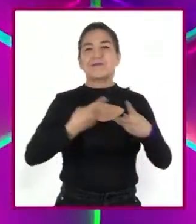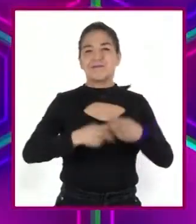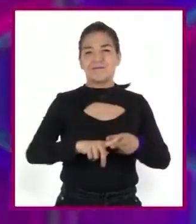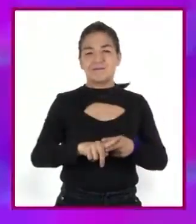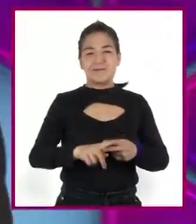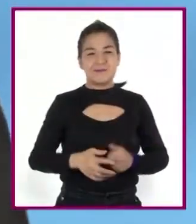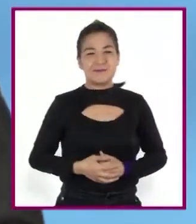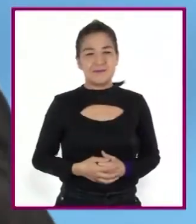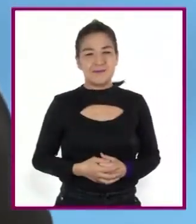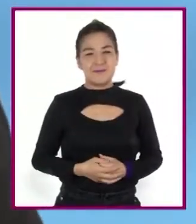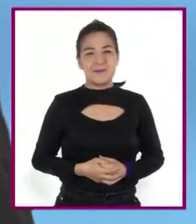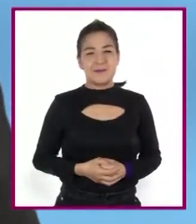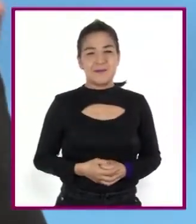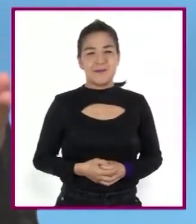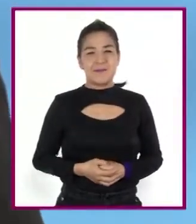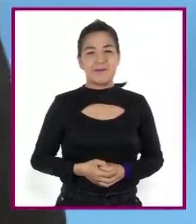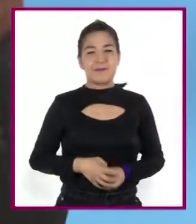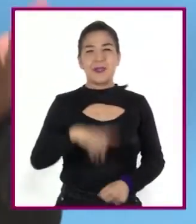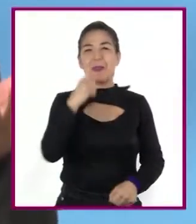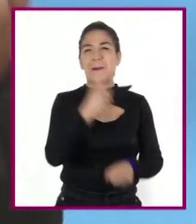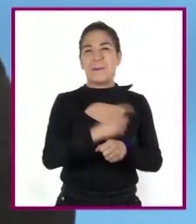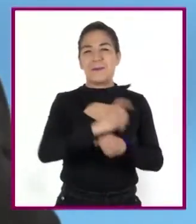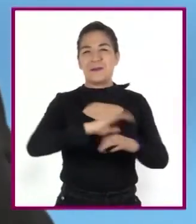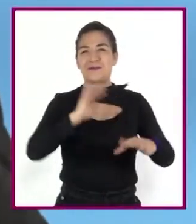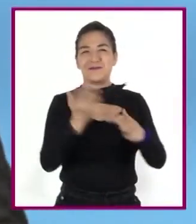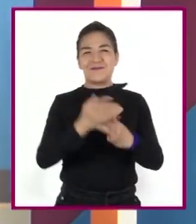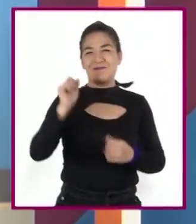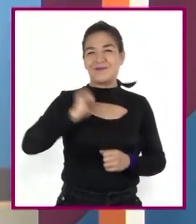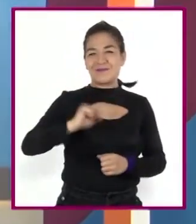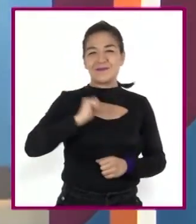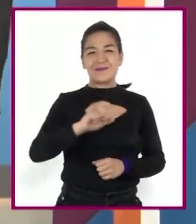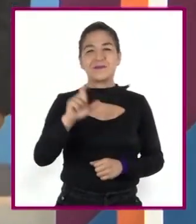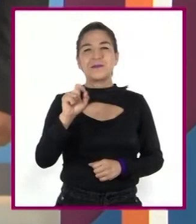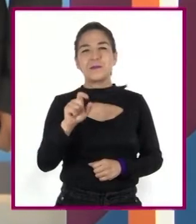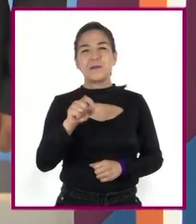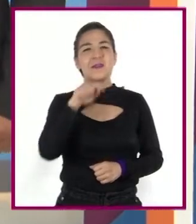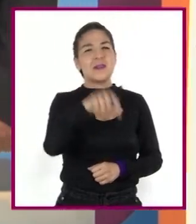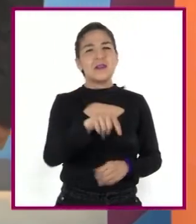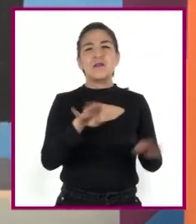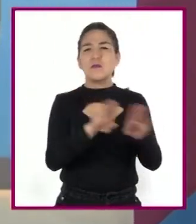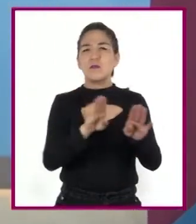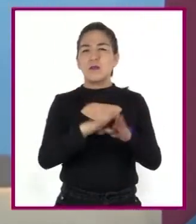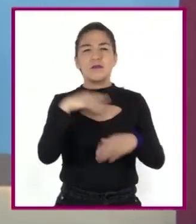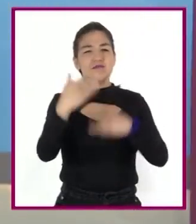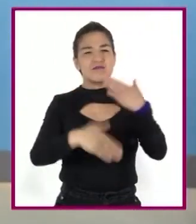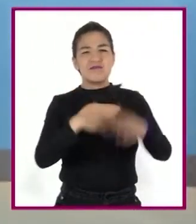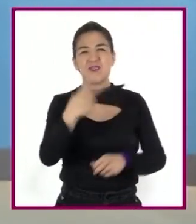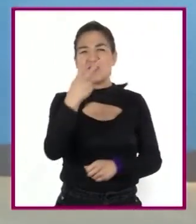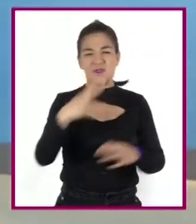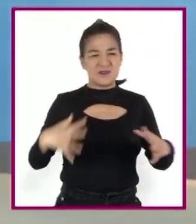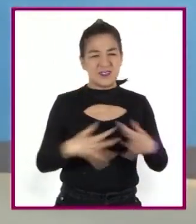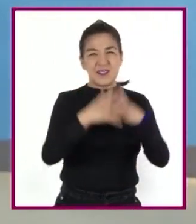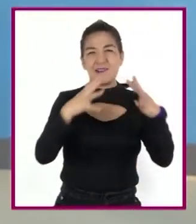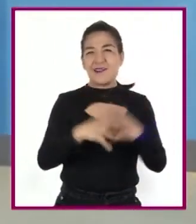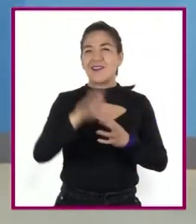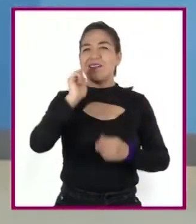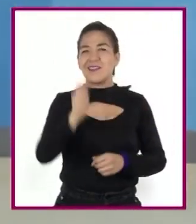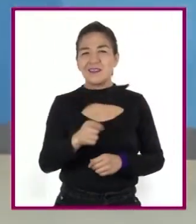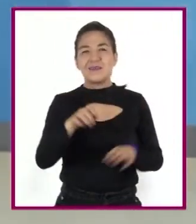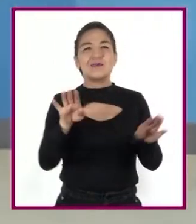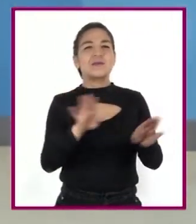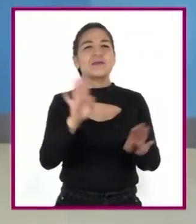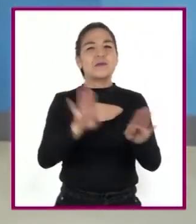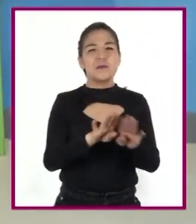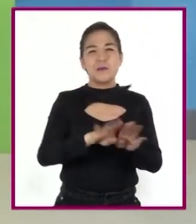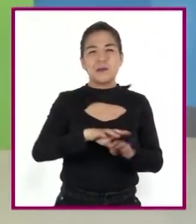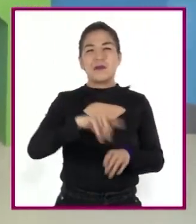¡Comencemos! La primera mitad del siglo XX vivió el desarrollo de dos guerras que mostraron las posibilidades